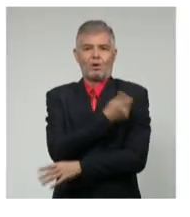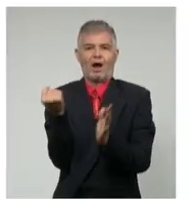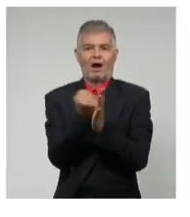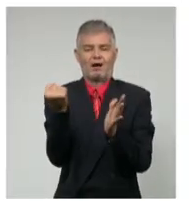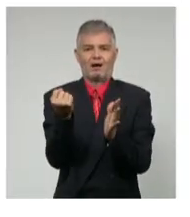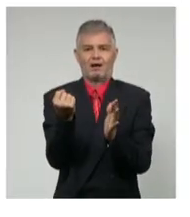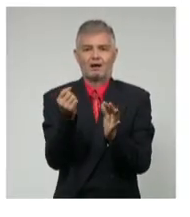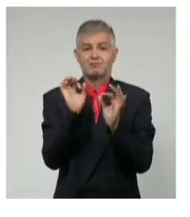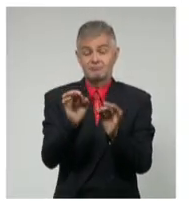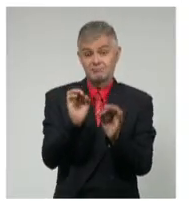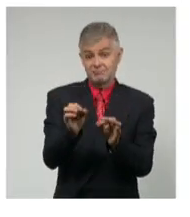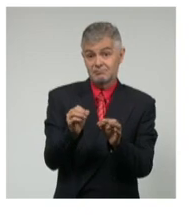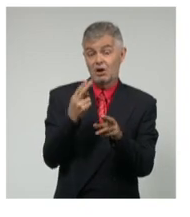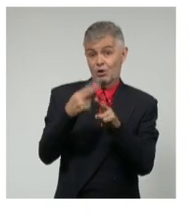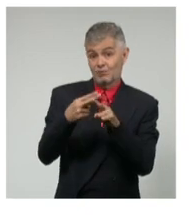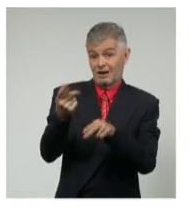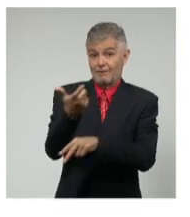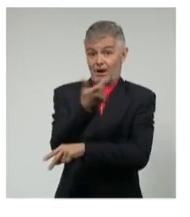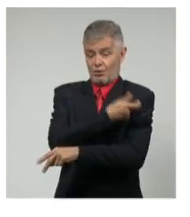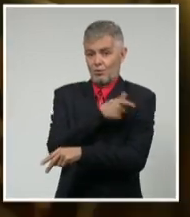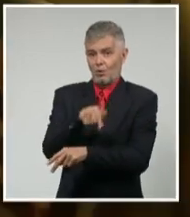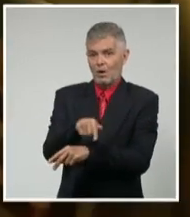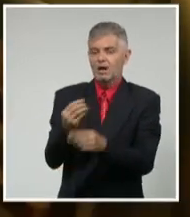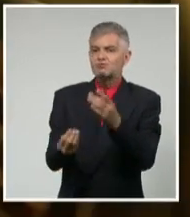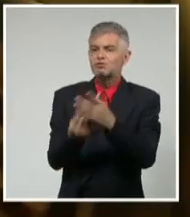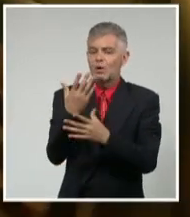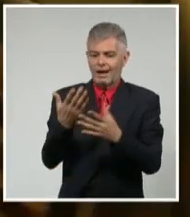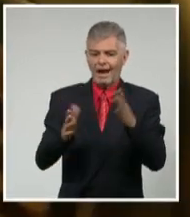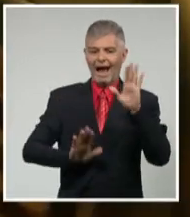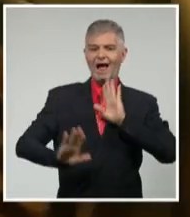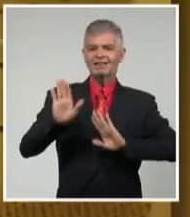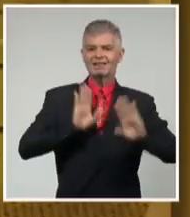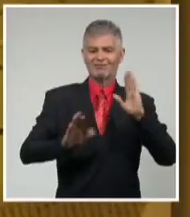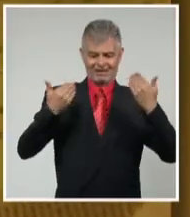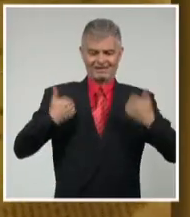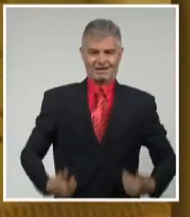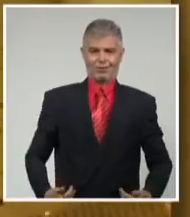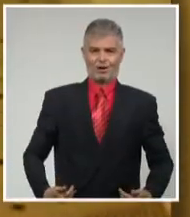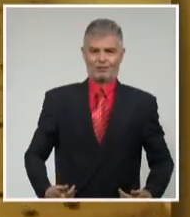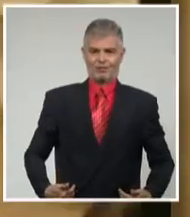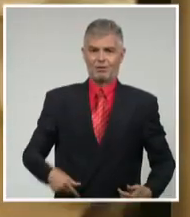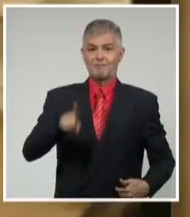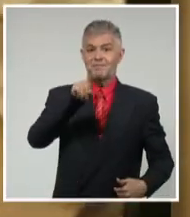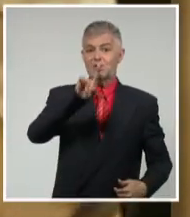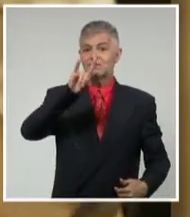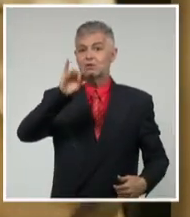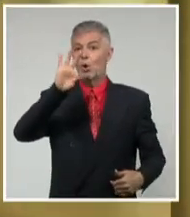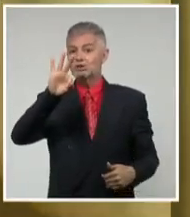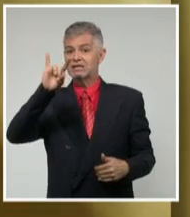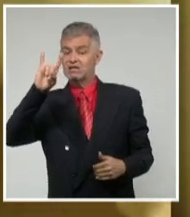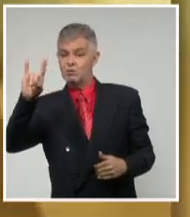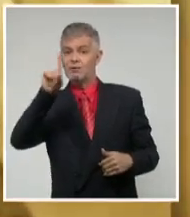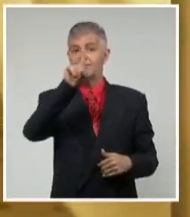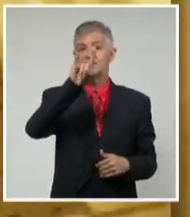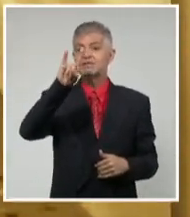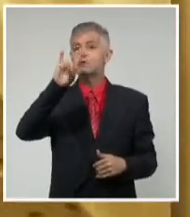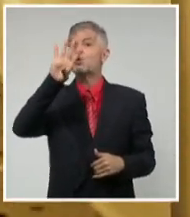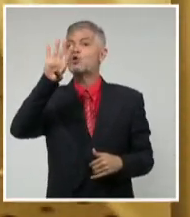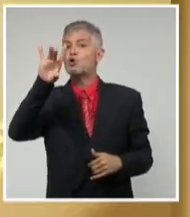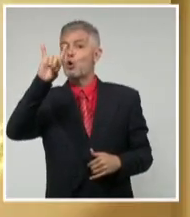BC permitió generar anticuerpos protectores. Durante 1989 y 1990